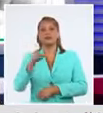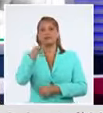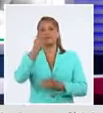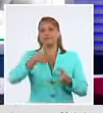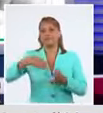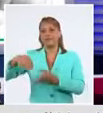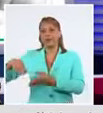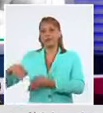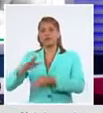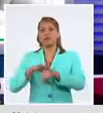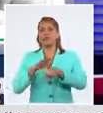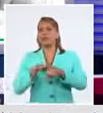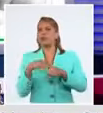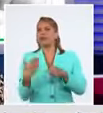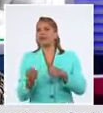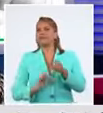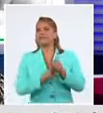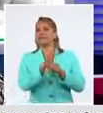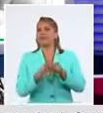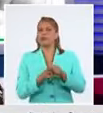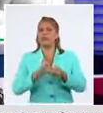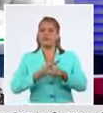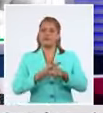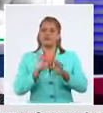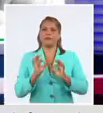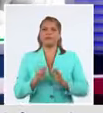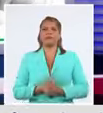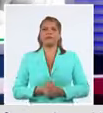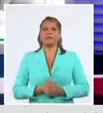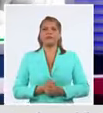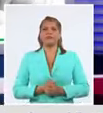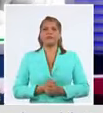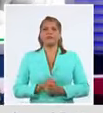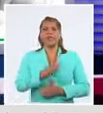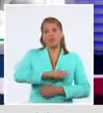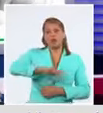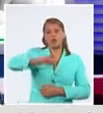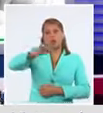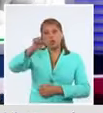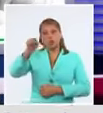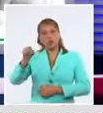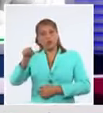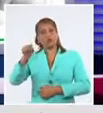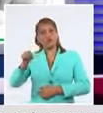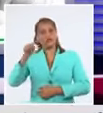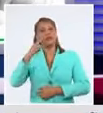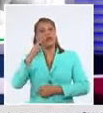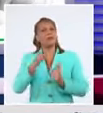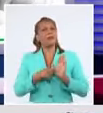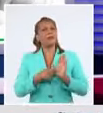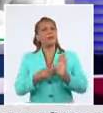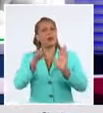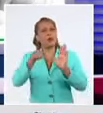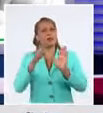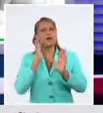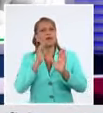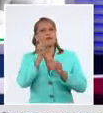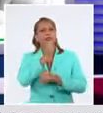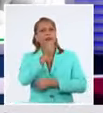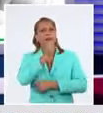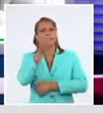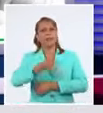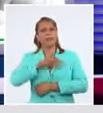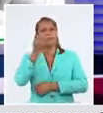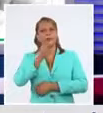como consecuencia de la enfermedad. Desciende la curva de casos activos, lo ha mostrado en esta conferencia el